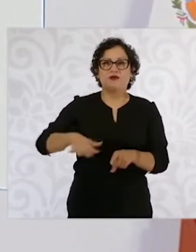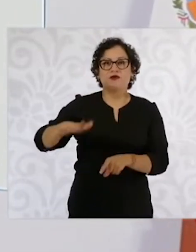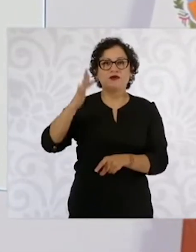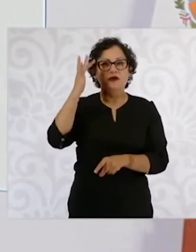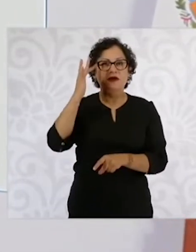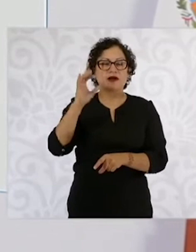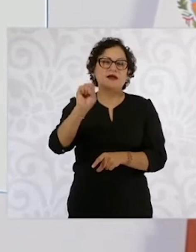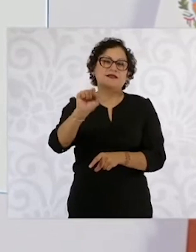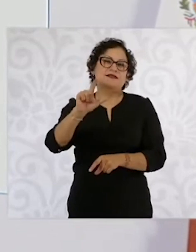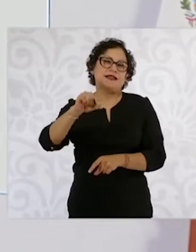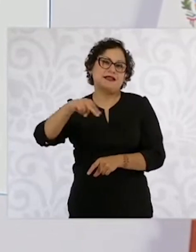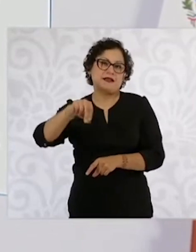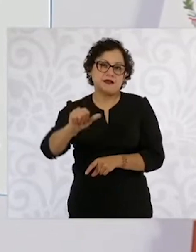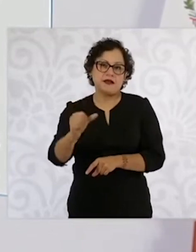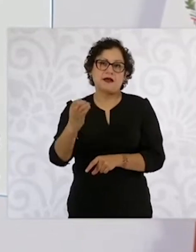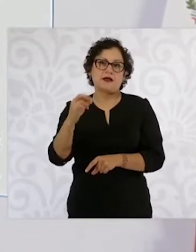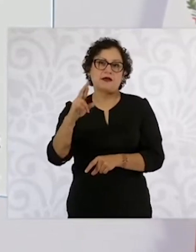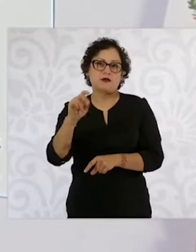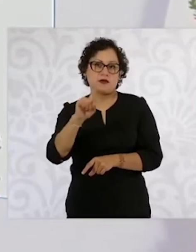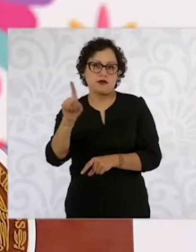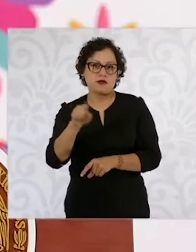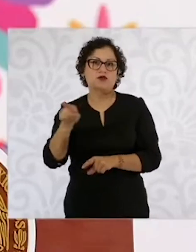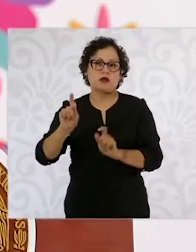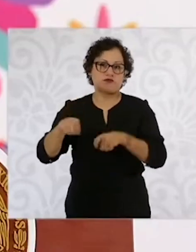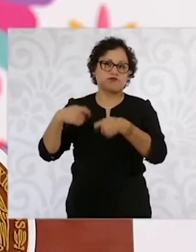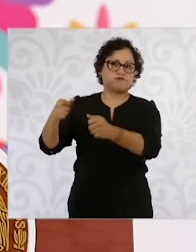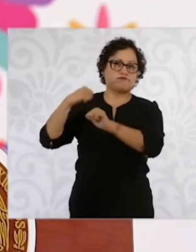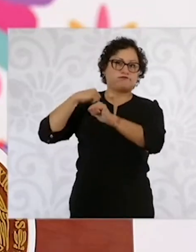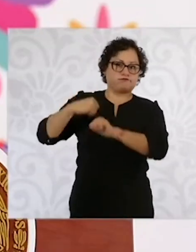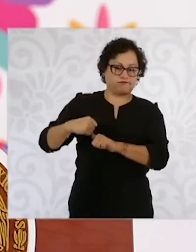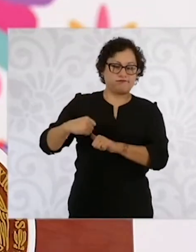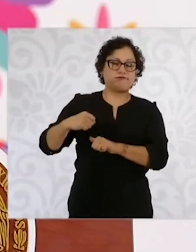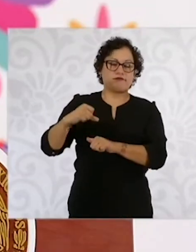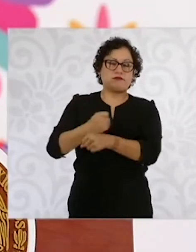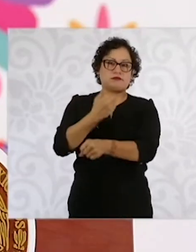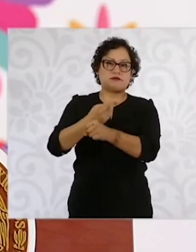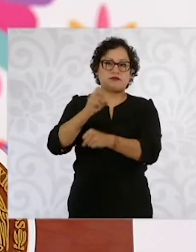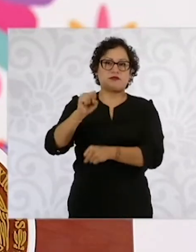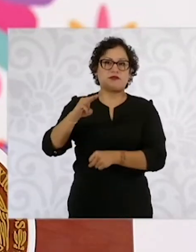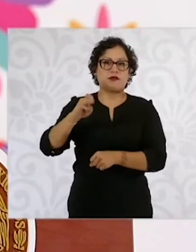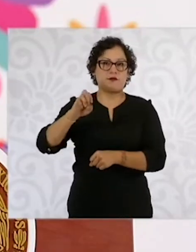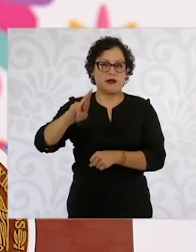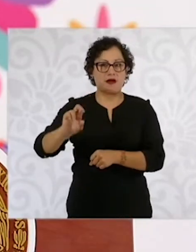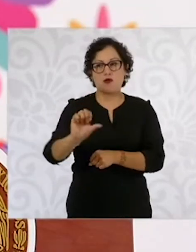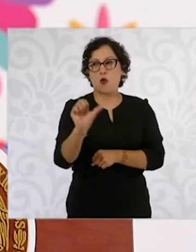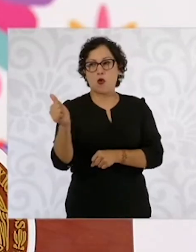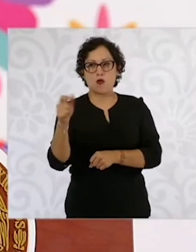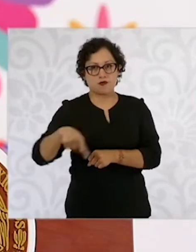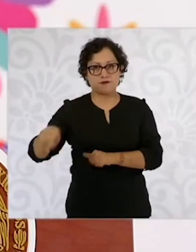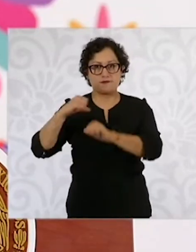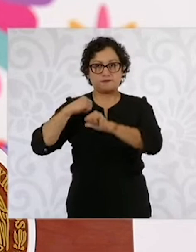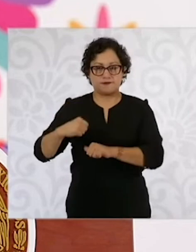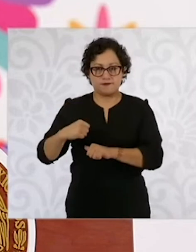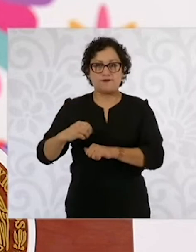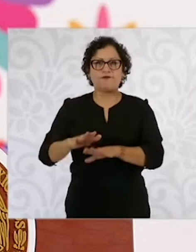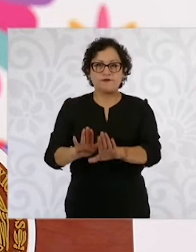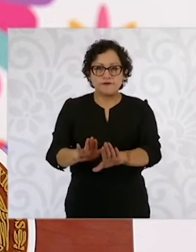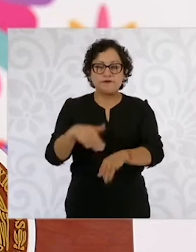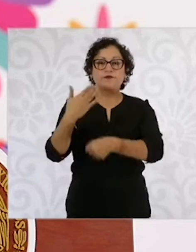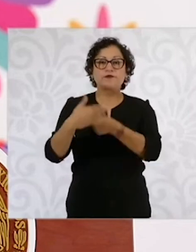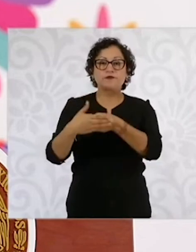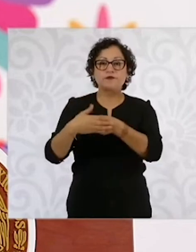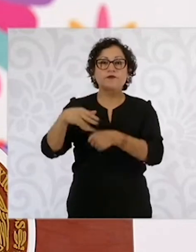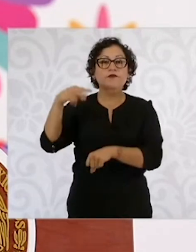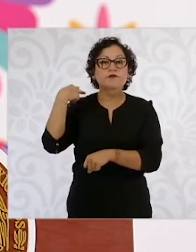Unidos y México no compiten entre sí sin embargo los análisis advierten que las políticas proteccionistas de Trump podrían afectar gravemente a la